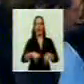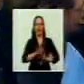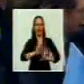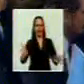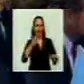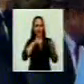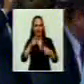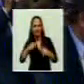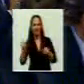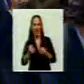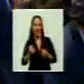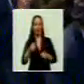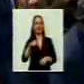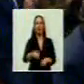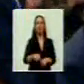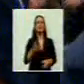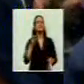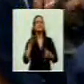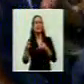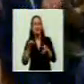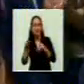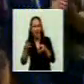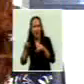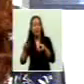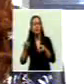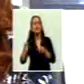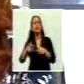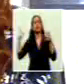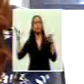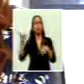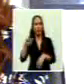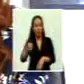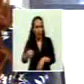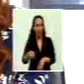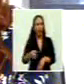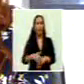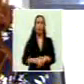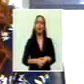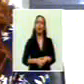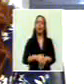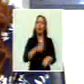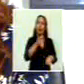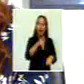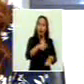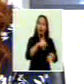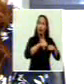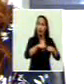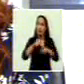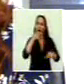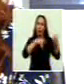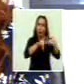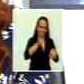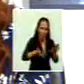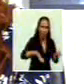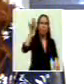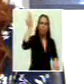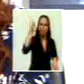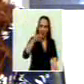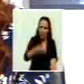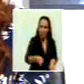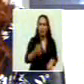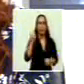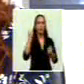Han crecido los servicios, han aumentado las ventas de los supermercados y la